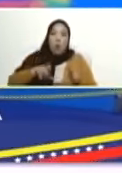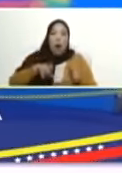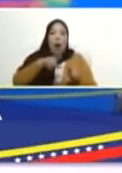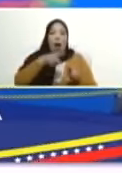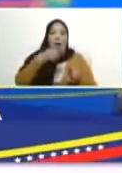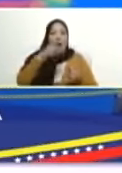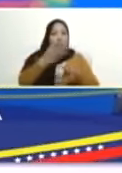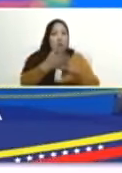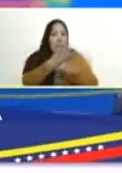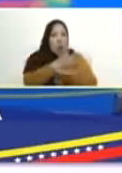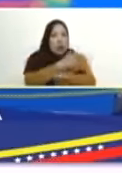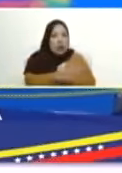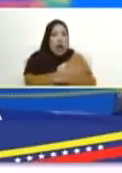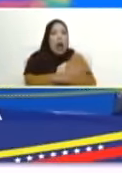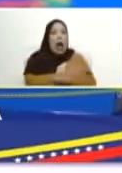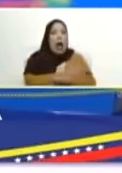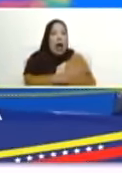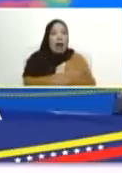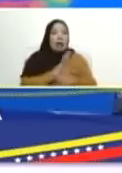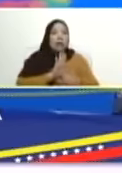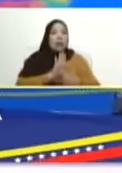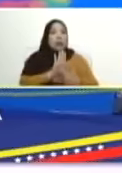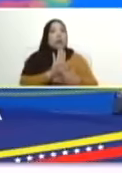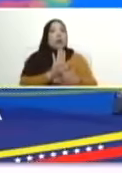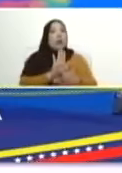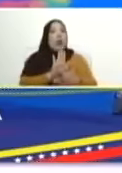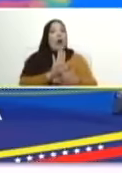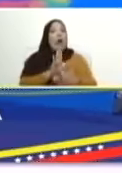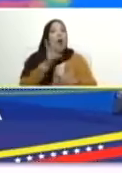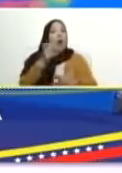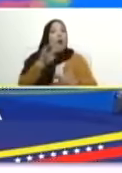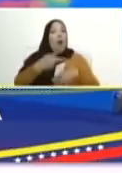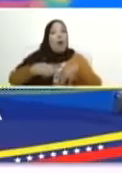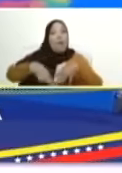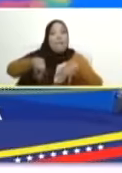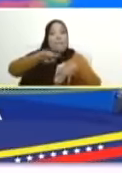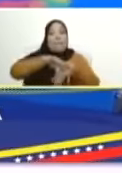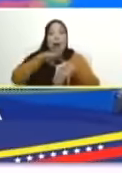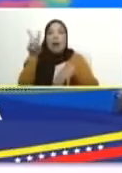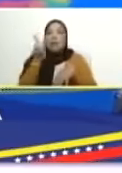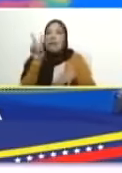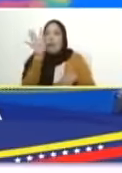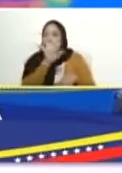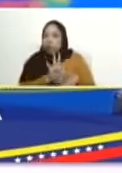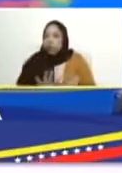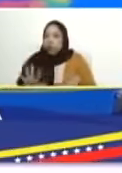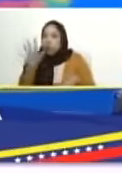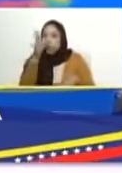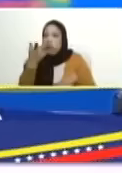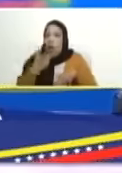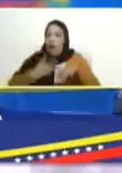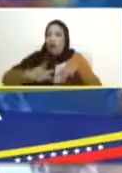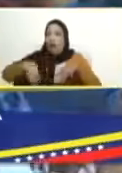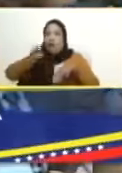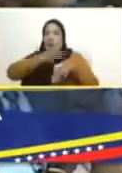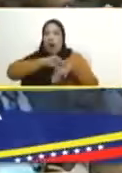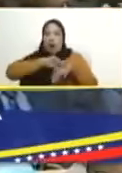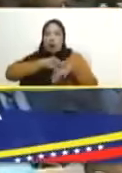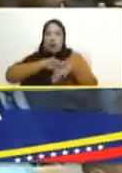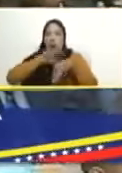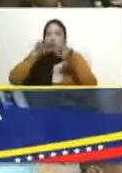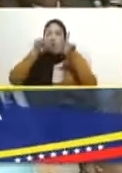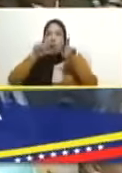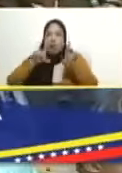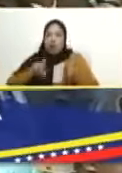seguridad nacional. Eso lo aplicaron en ese tribunal. Falsificaron mapas, ignoraron las pruebas, pero al final llegaron a un